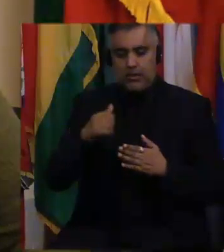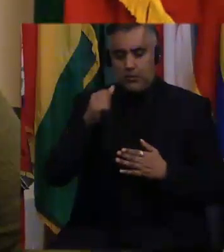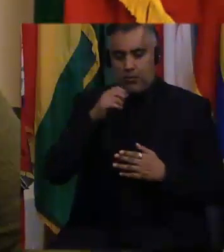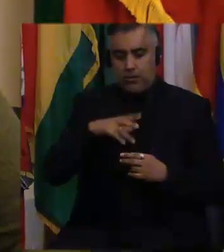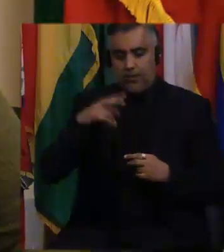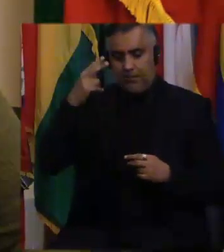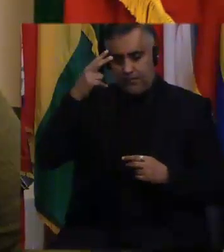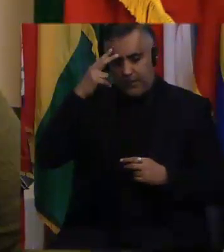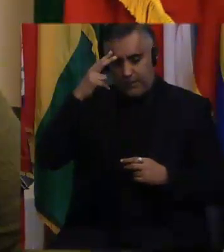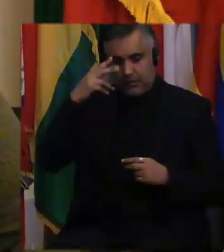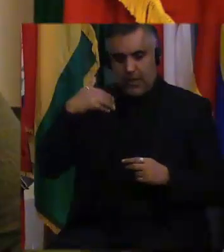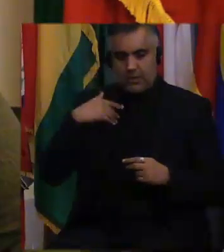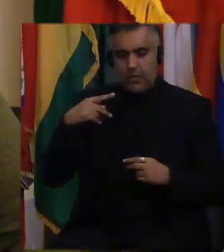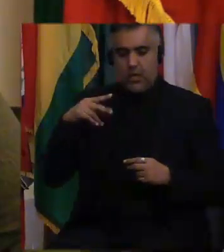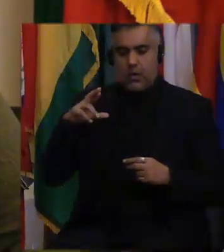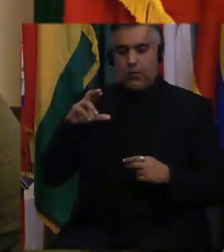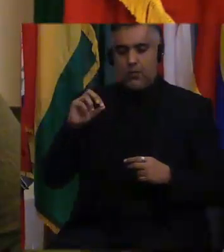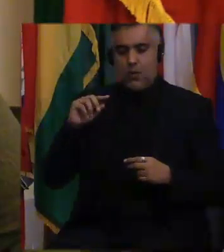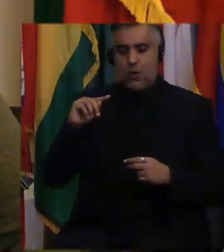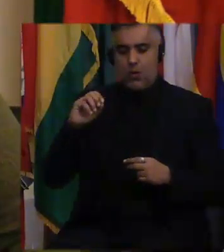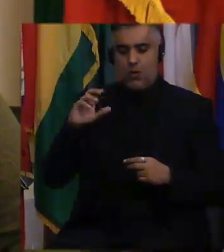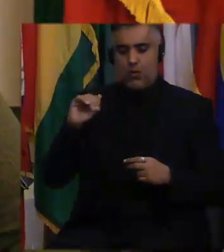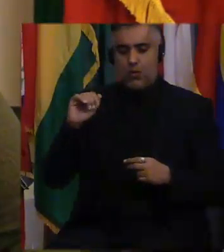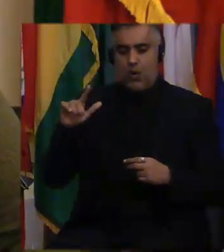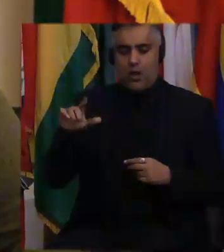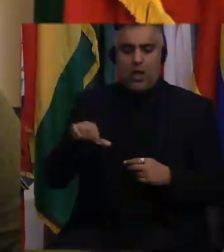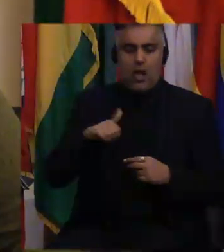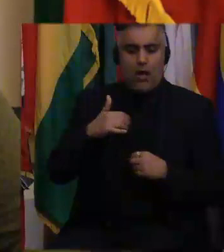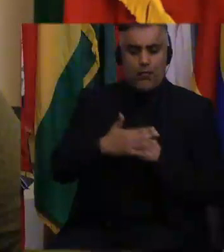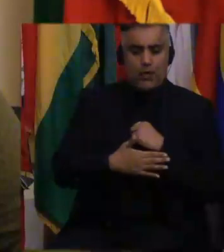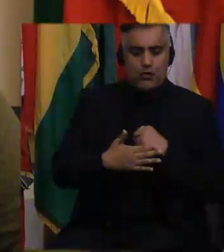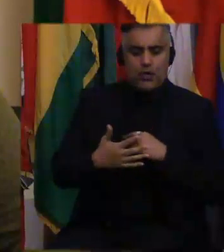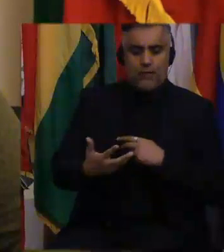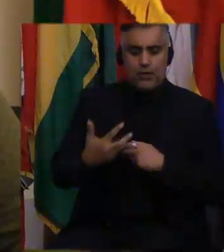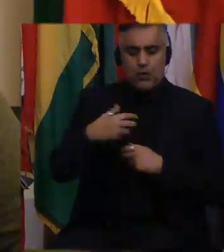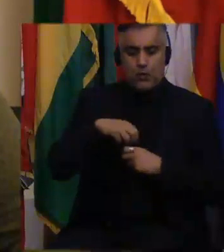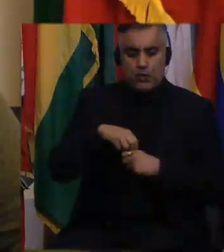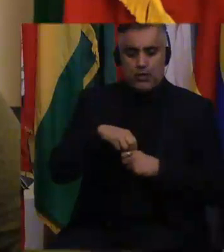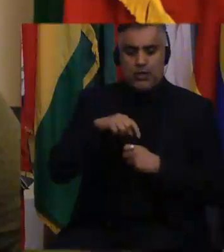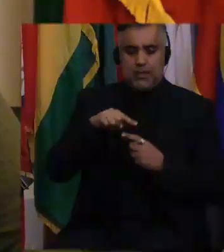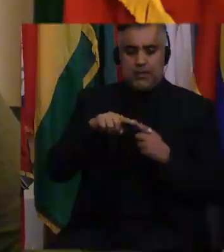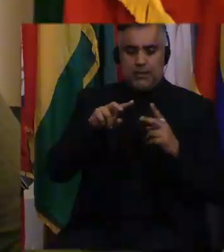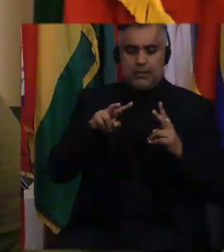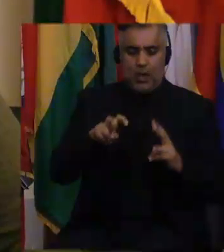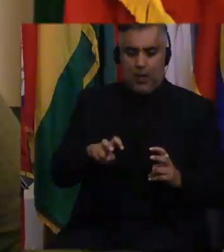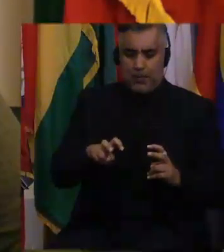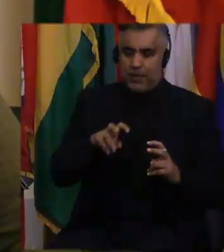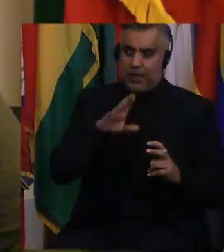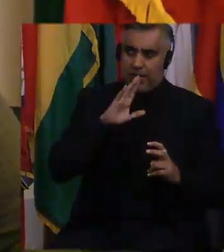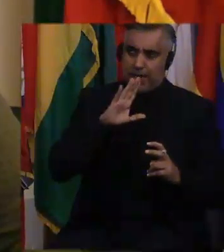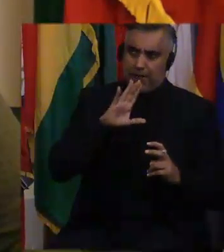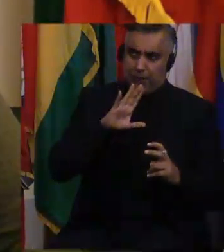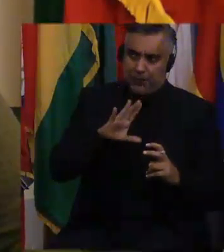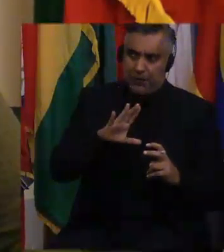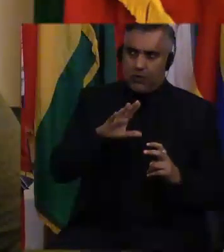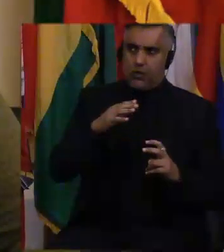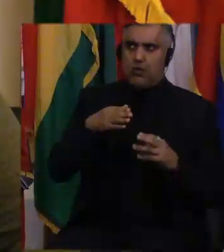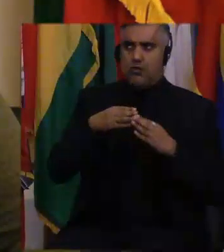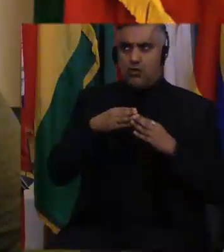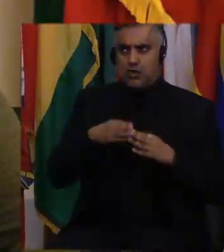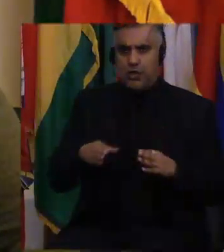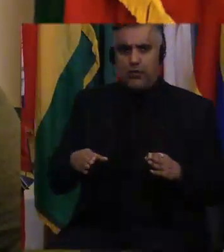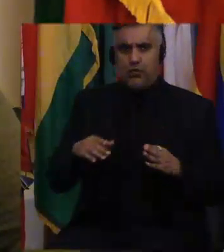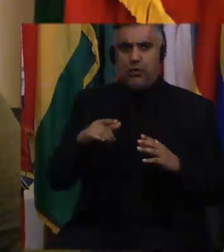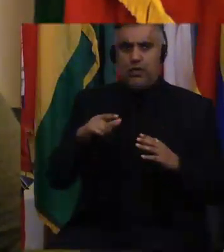han incluido la violencia política contra las mujeres en sus leyes generales de violencia contra las mujeres, el caso